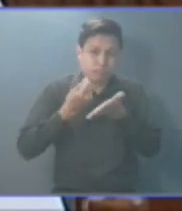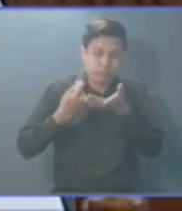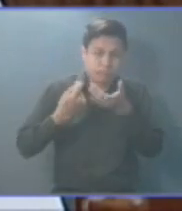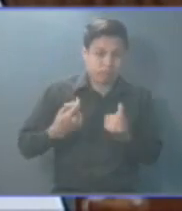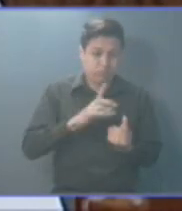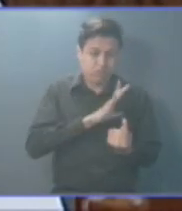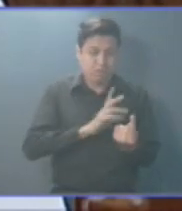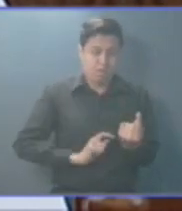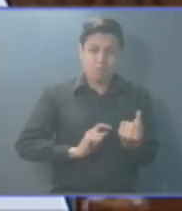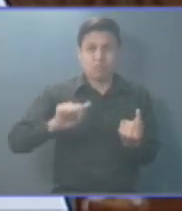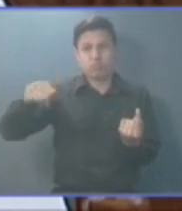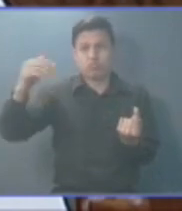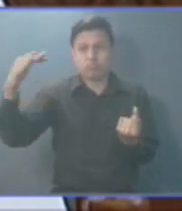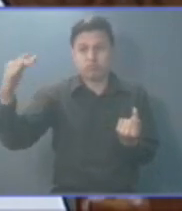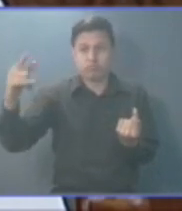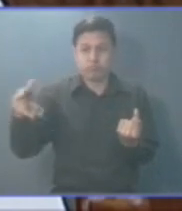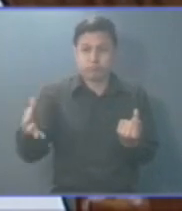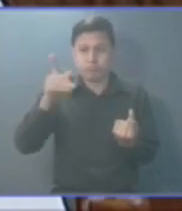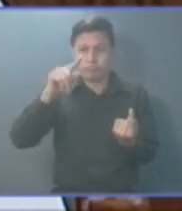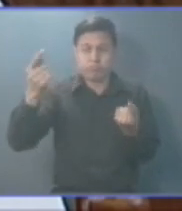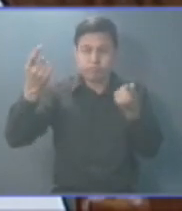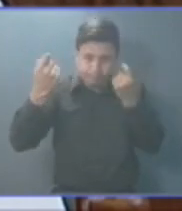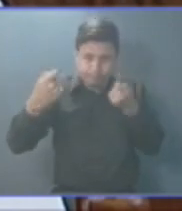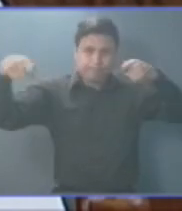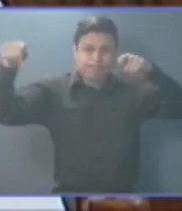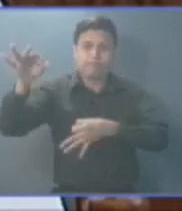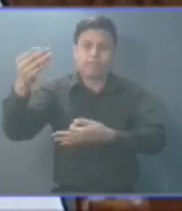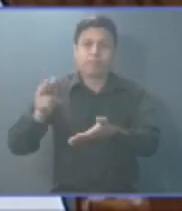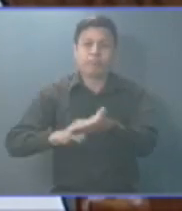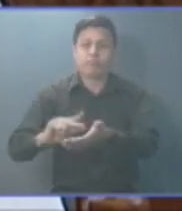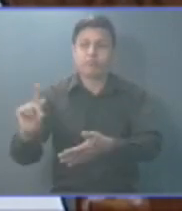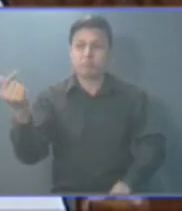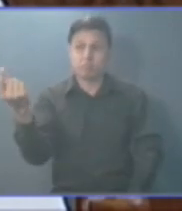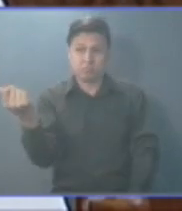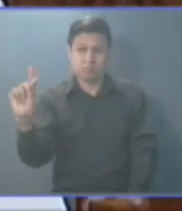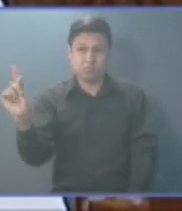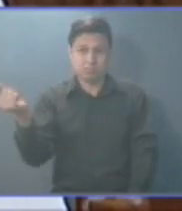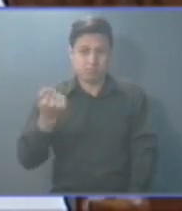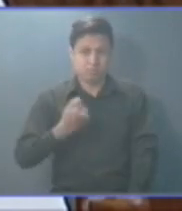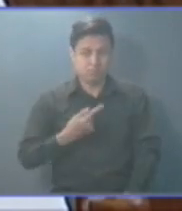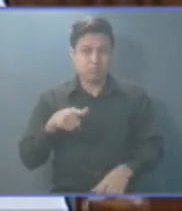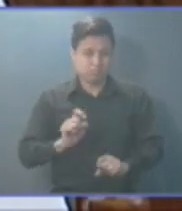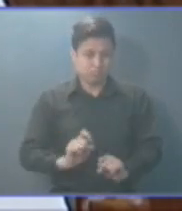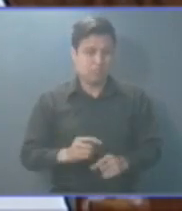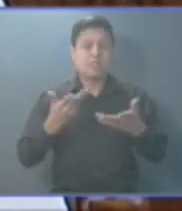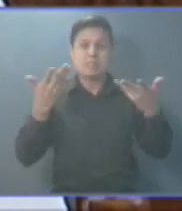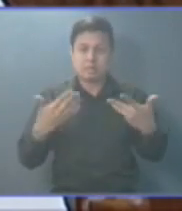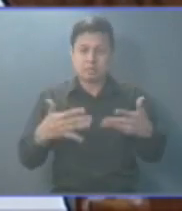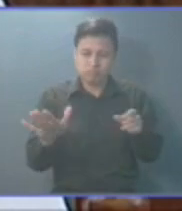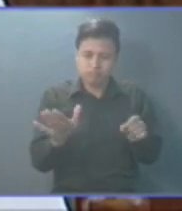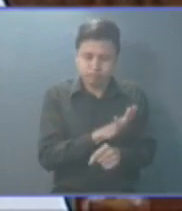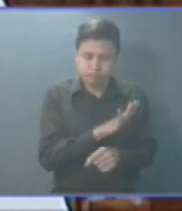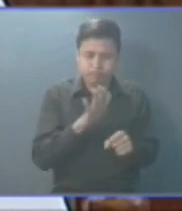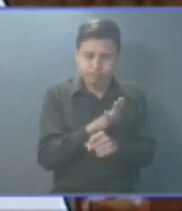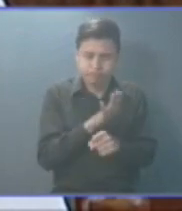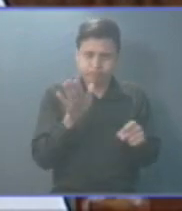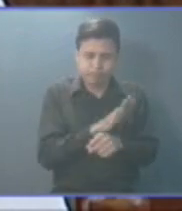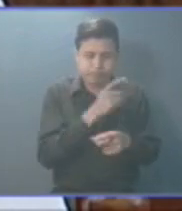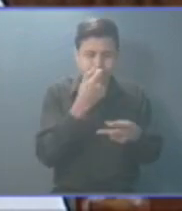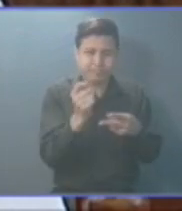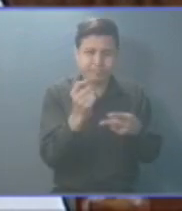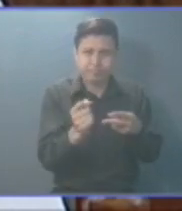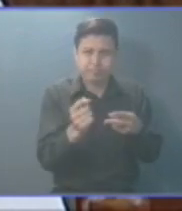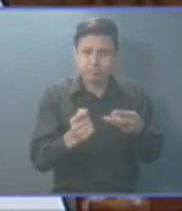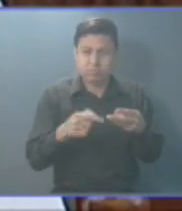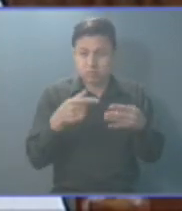de El Salvador el contrato de préstamo con el referido banco, que habiendo cumplido con las exigencias de orden legal